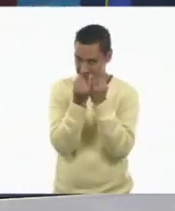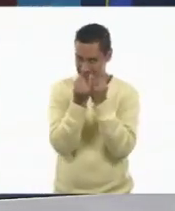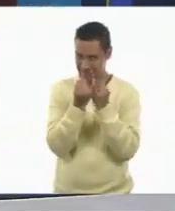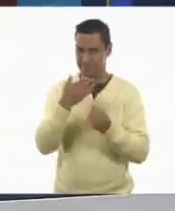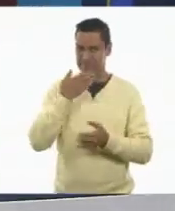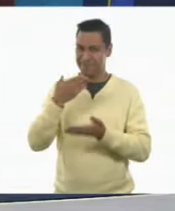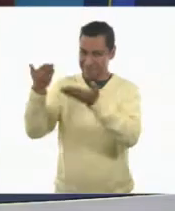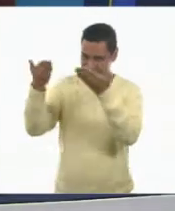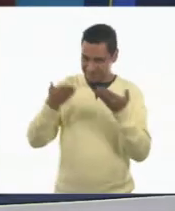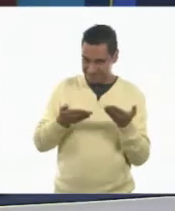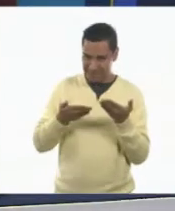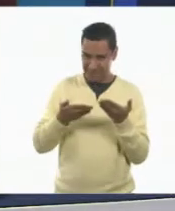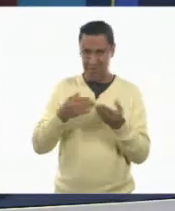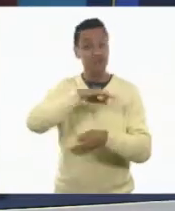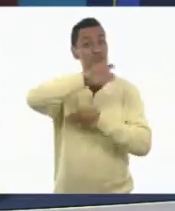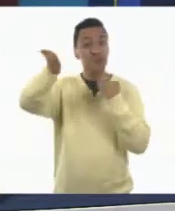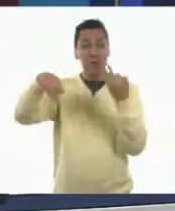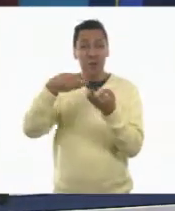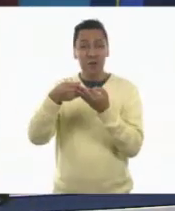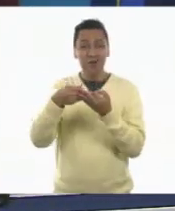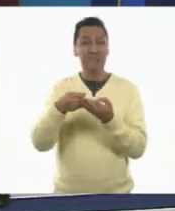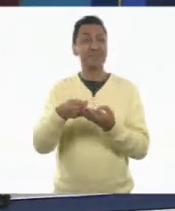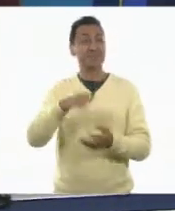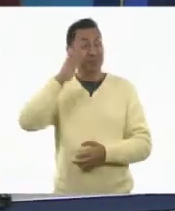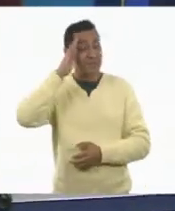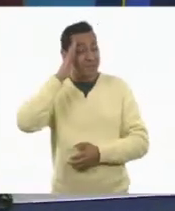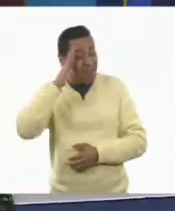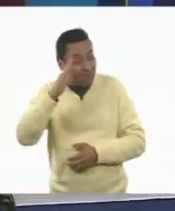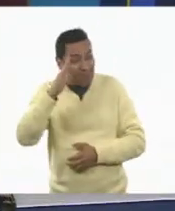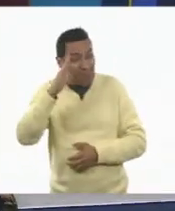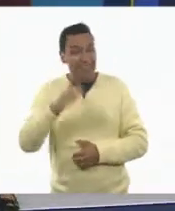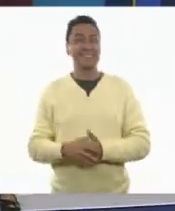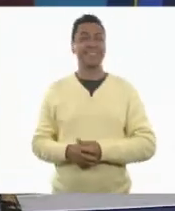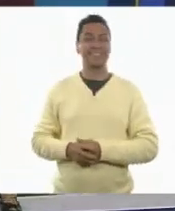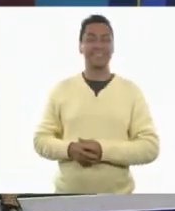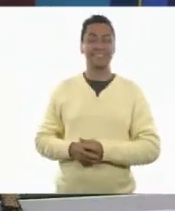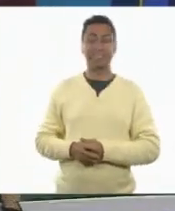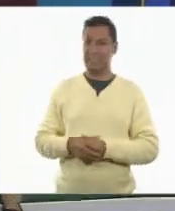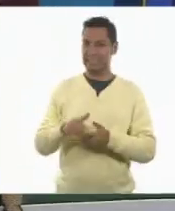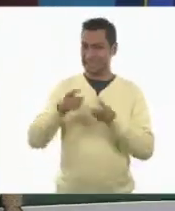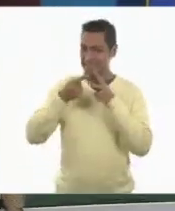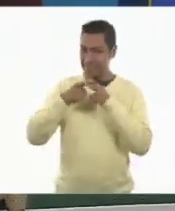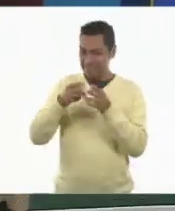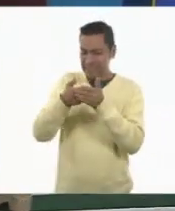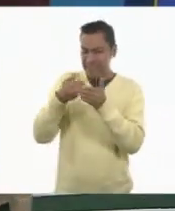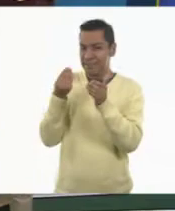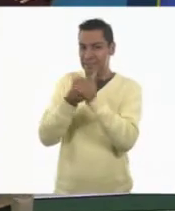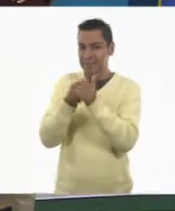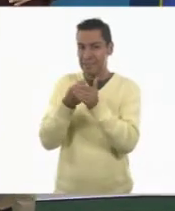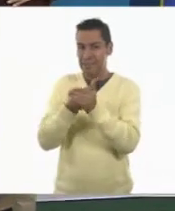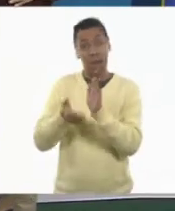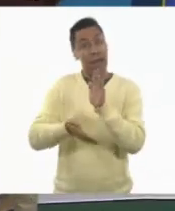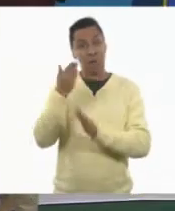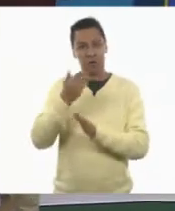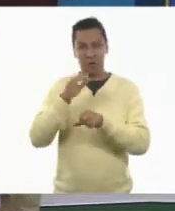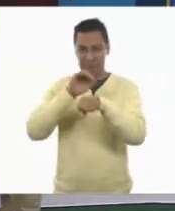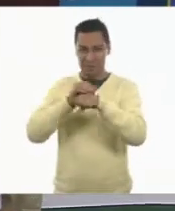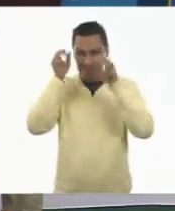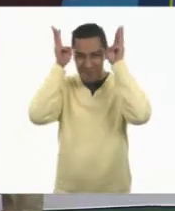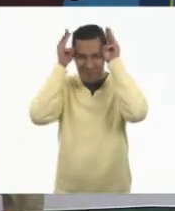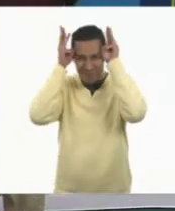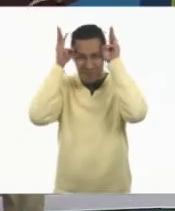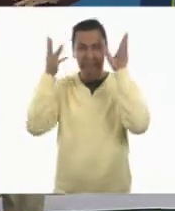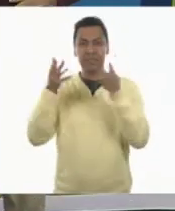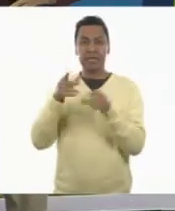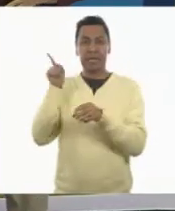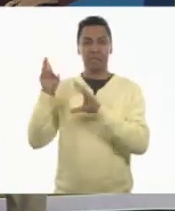casa. Ton, bienvenido. ¡Hey! ¡Hola! Antes de comenzar esta clase, vámonos corriendo con Ajo Listo para que nos enseñe